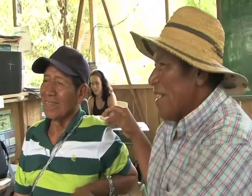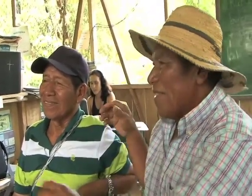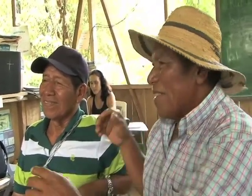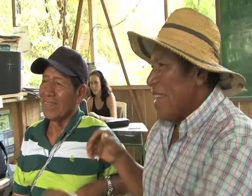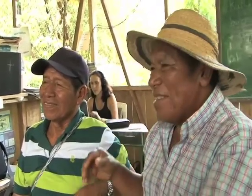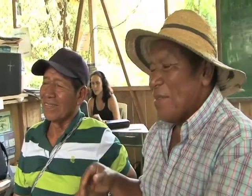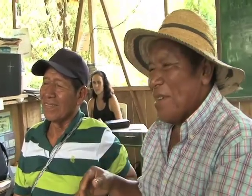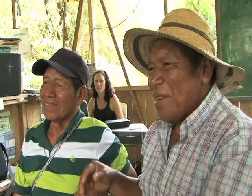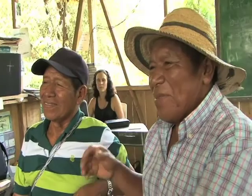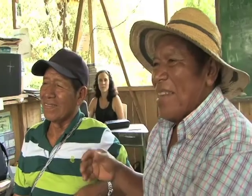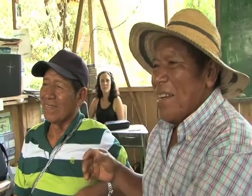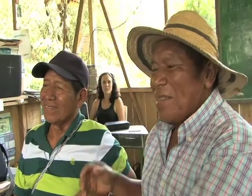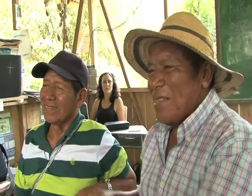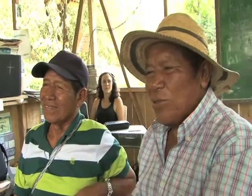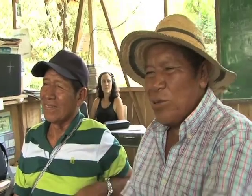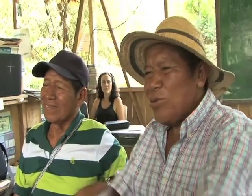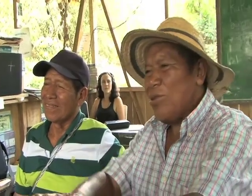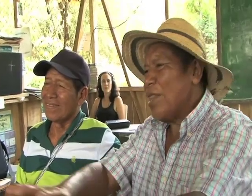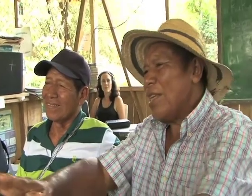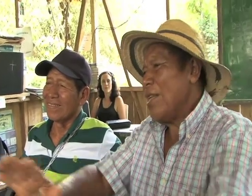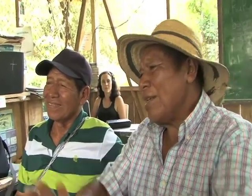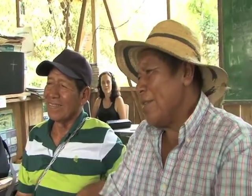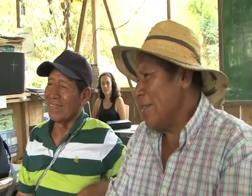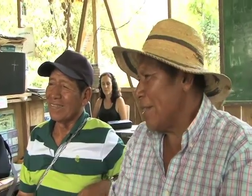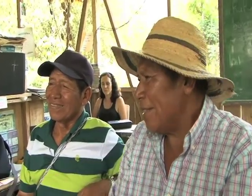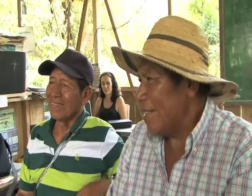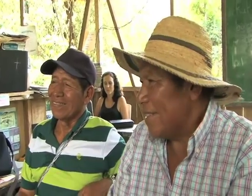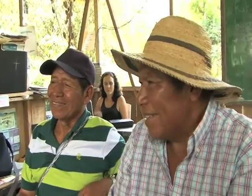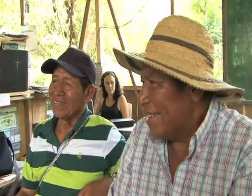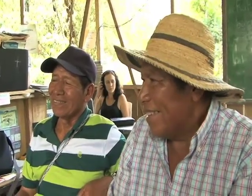me estaba levantando, él me estaba diciendo, no, déjeme.